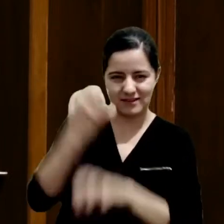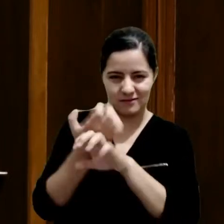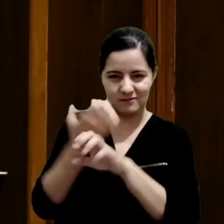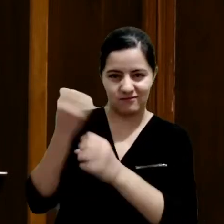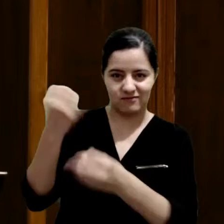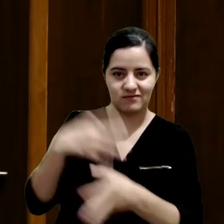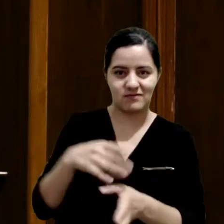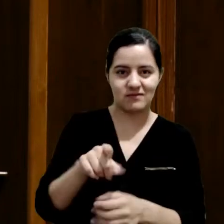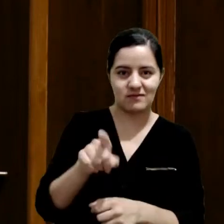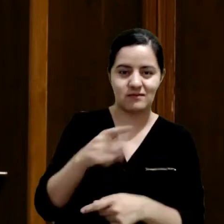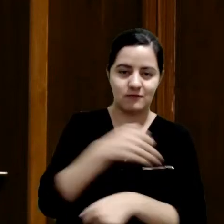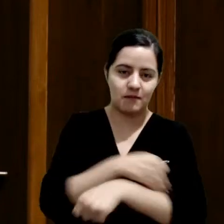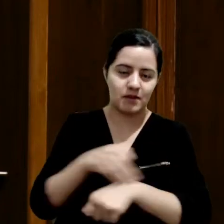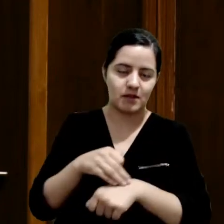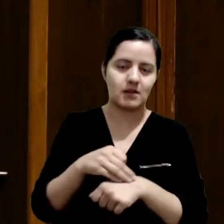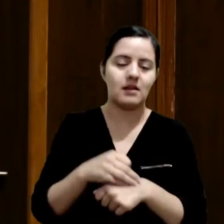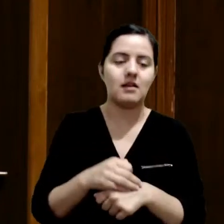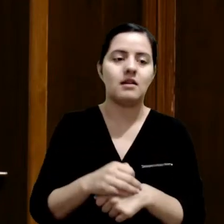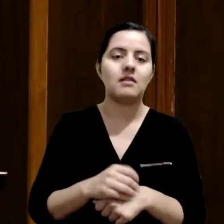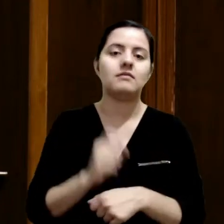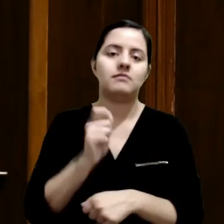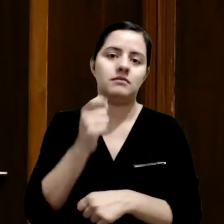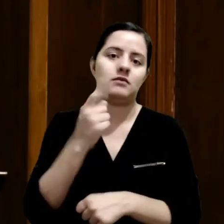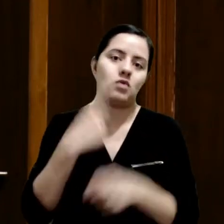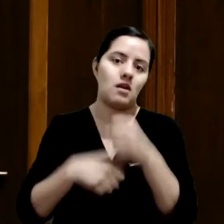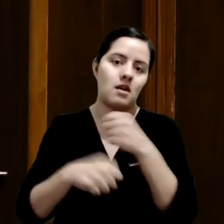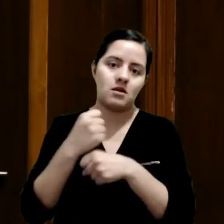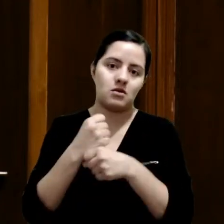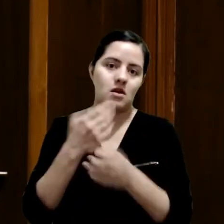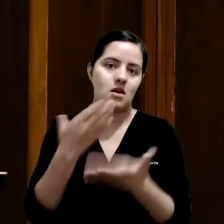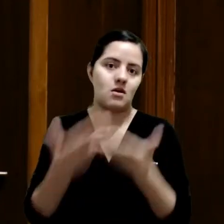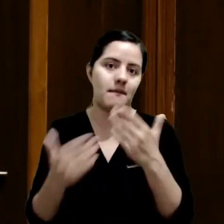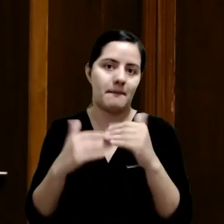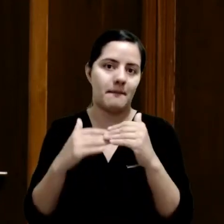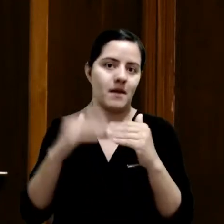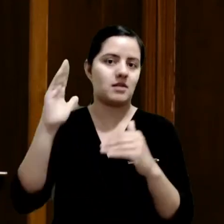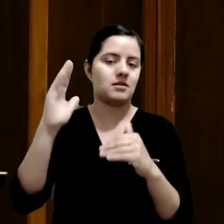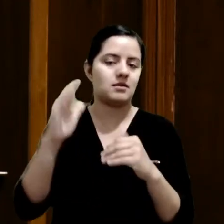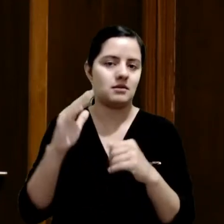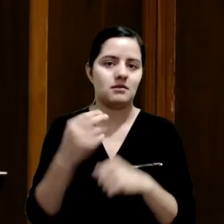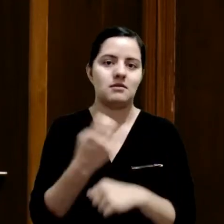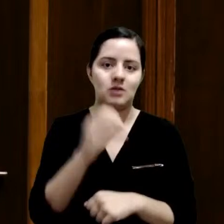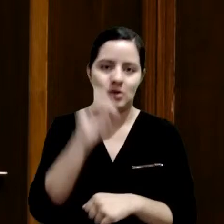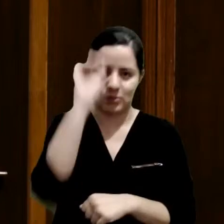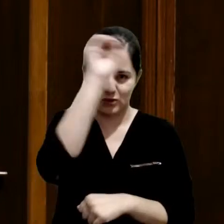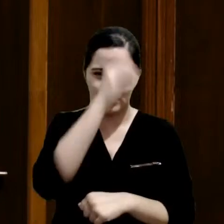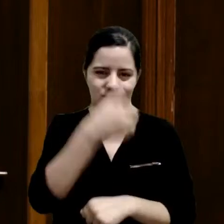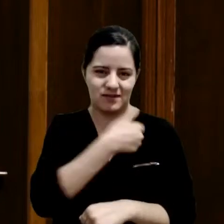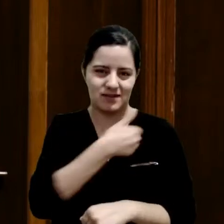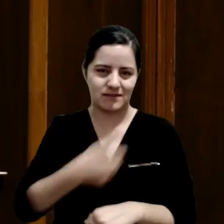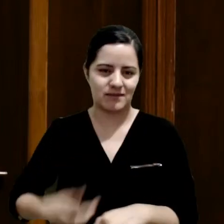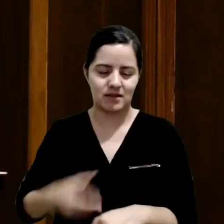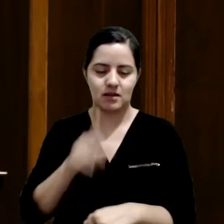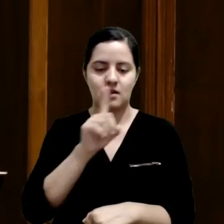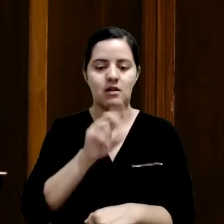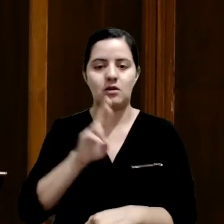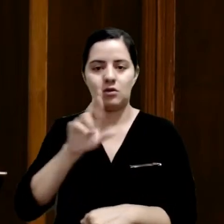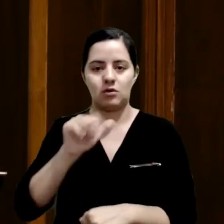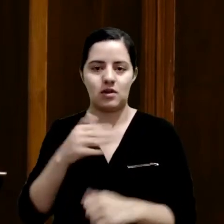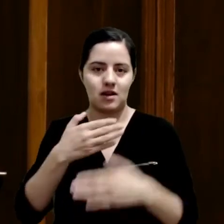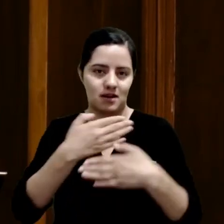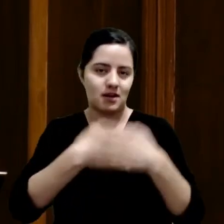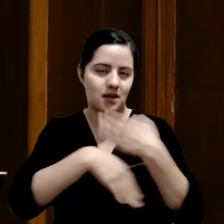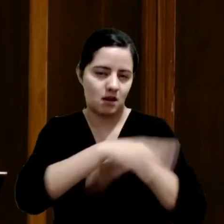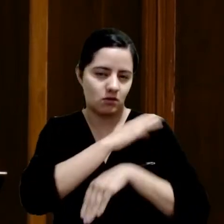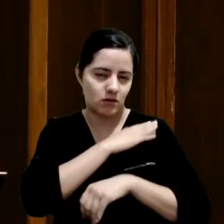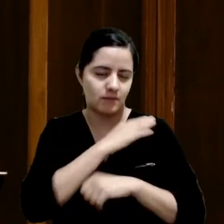año anterior. Dato que sin duda respalda la opinión de nuestra presidenta, la doctora Claudia Sheinbaum